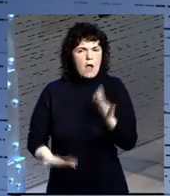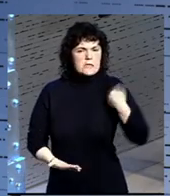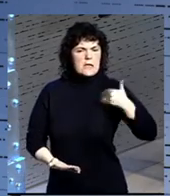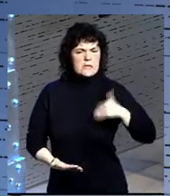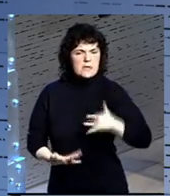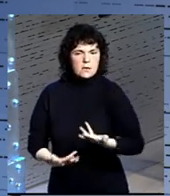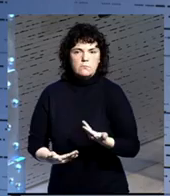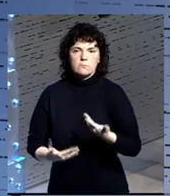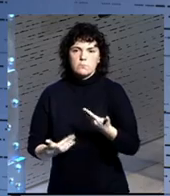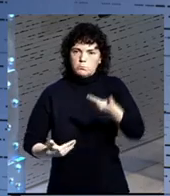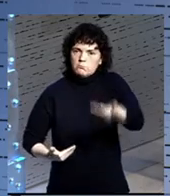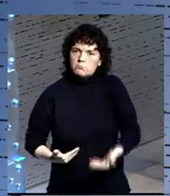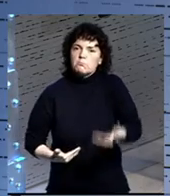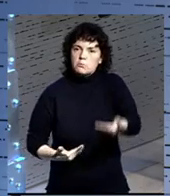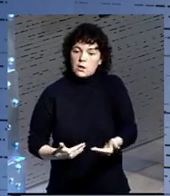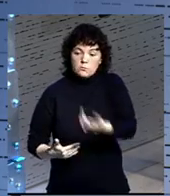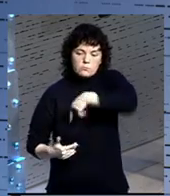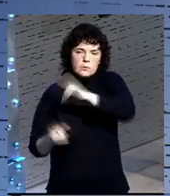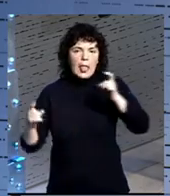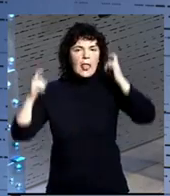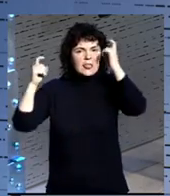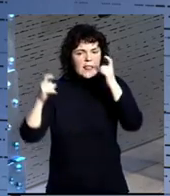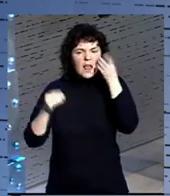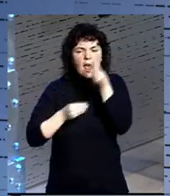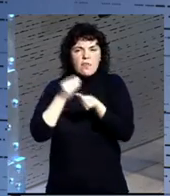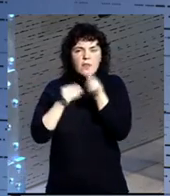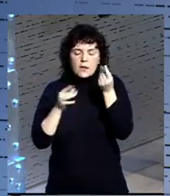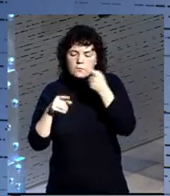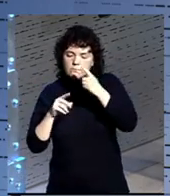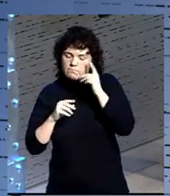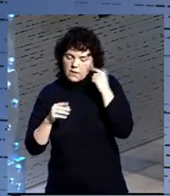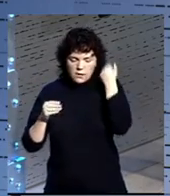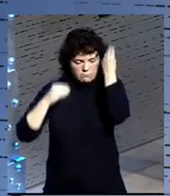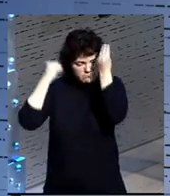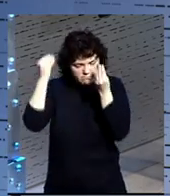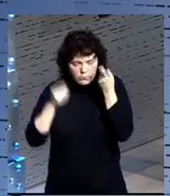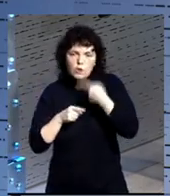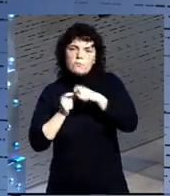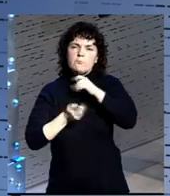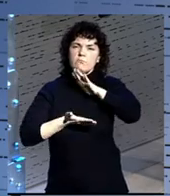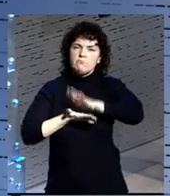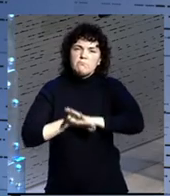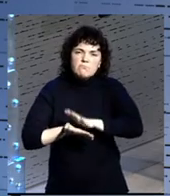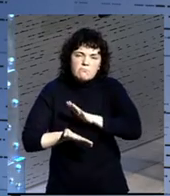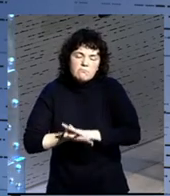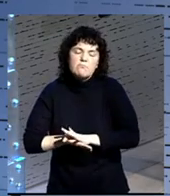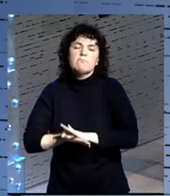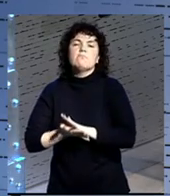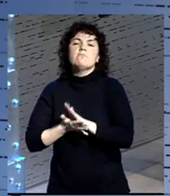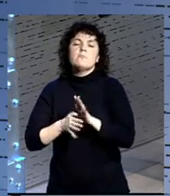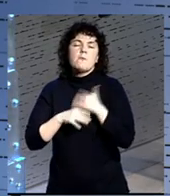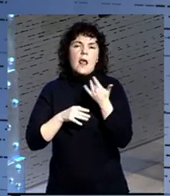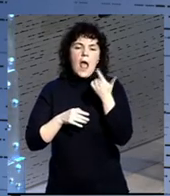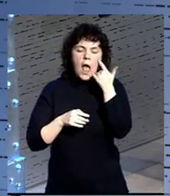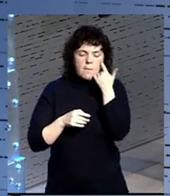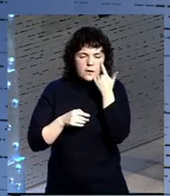es tan grande. Tratar de hacer un ejercicio de reflexión algo más pausada sobre cuáles